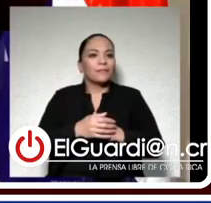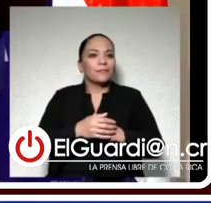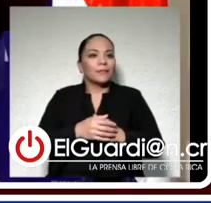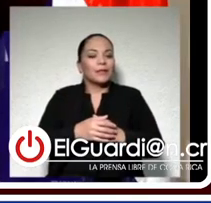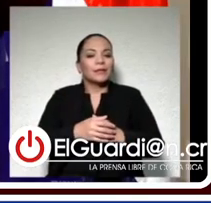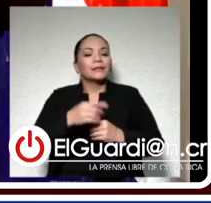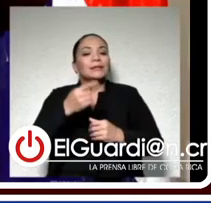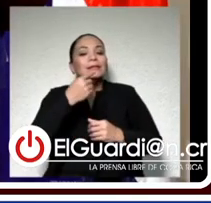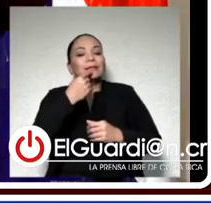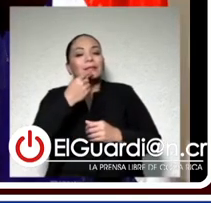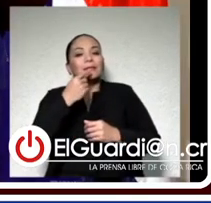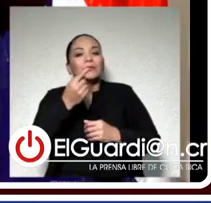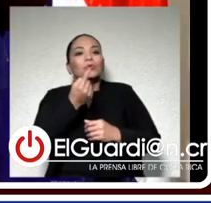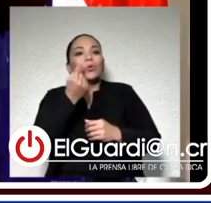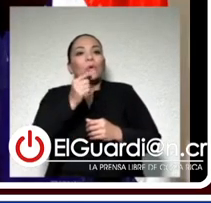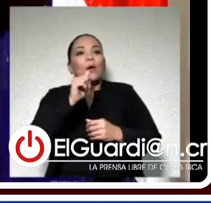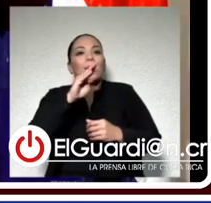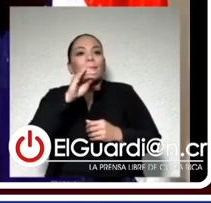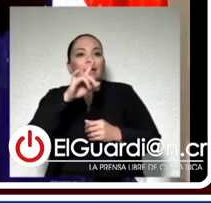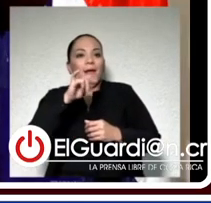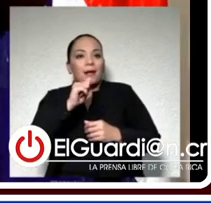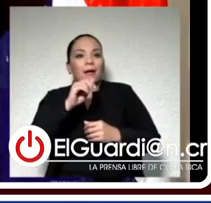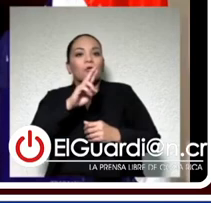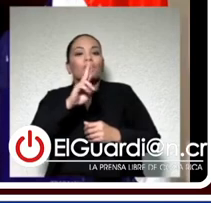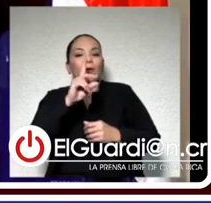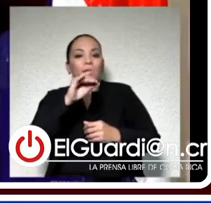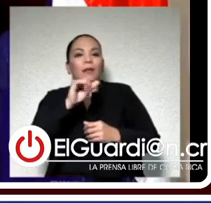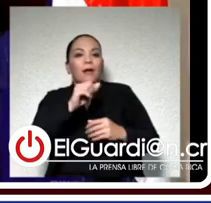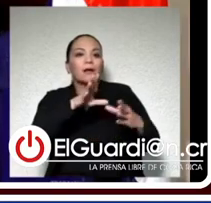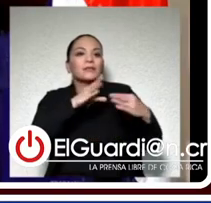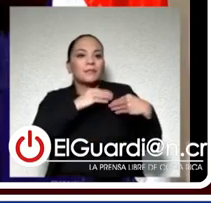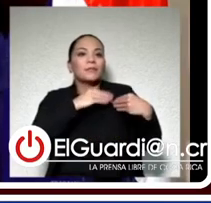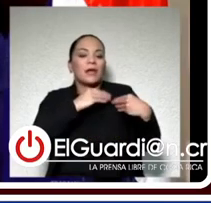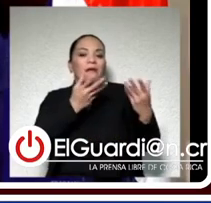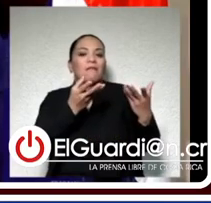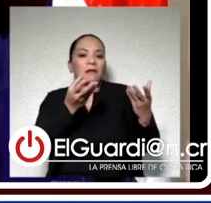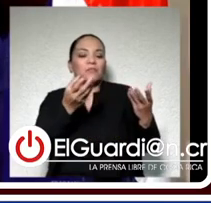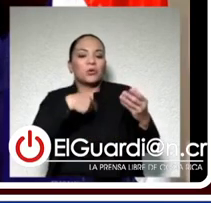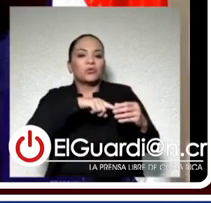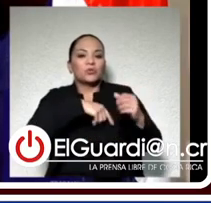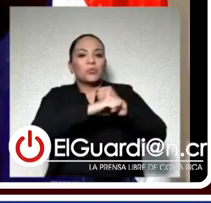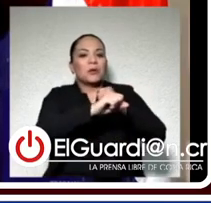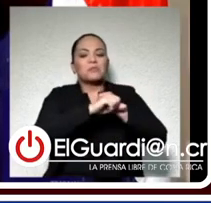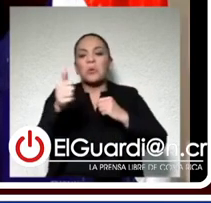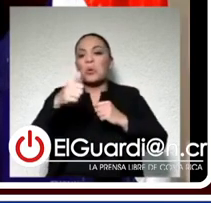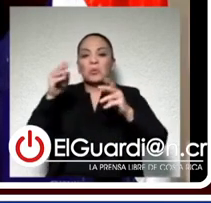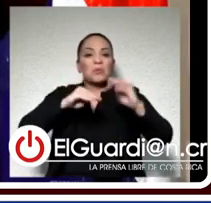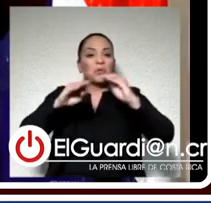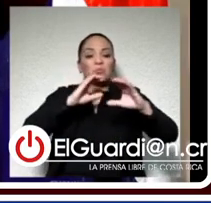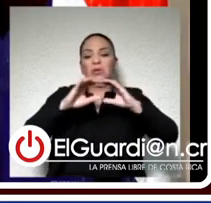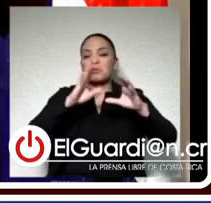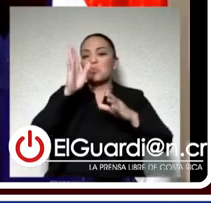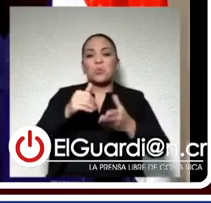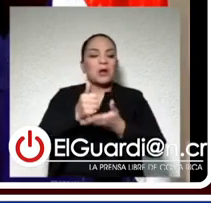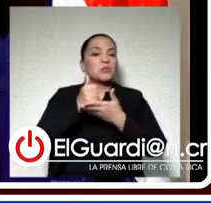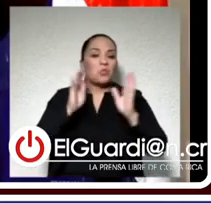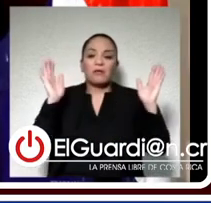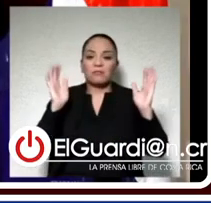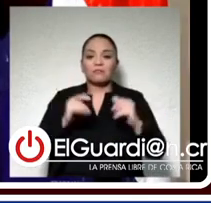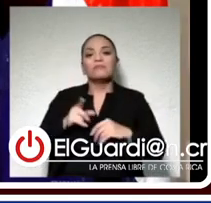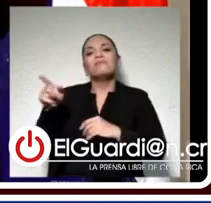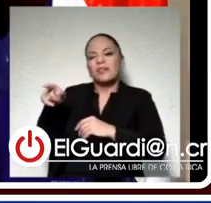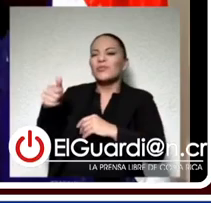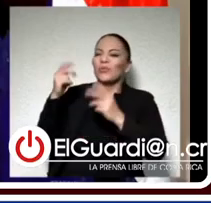Que solo Amelia Rueda transmitía lo que nosotros publicábamos. Los demás no les nunca les importó, nunca han querido ayudar. Eso es otro tema.